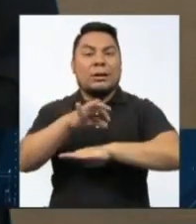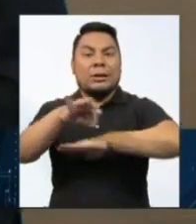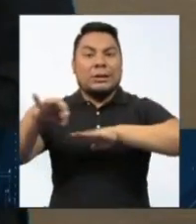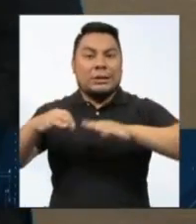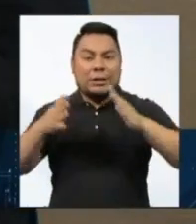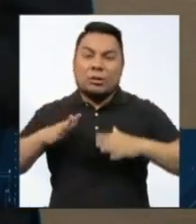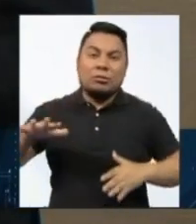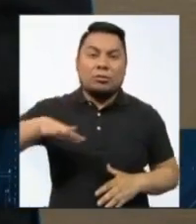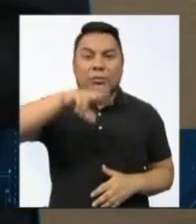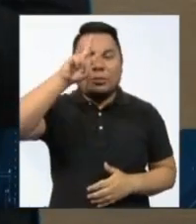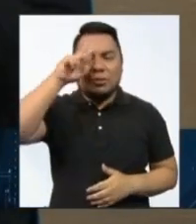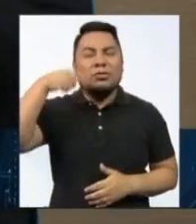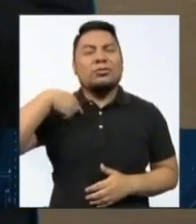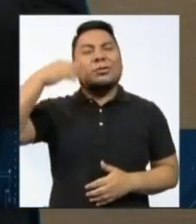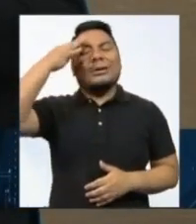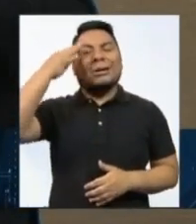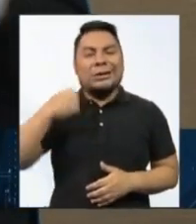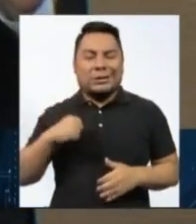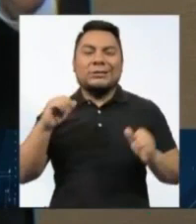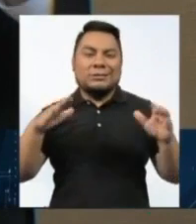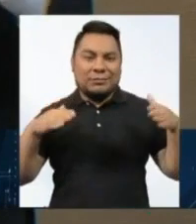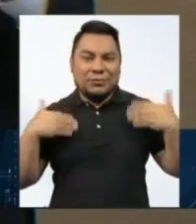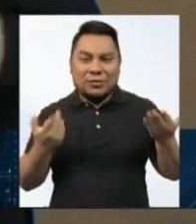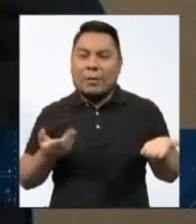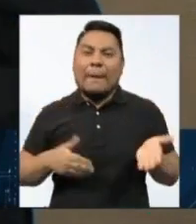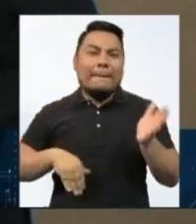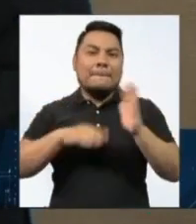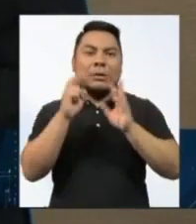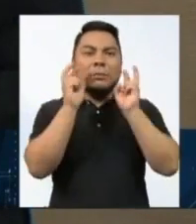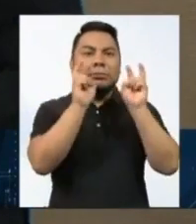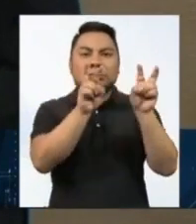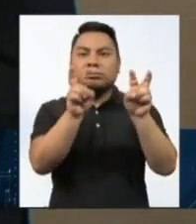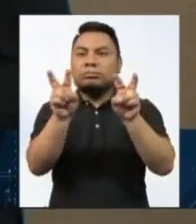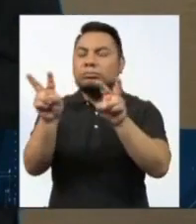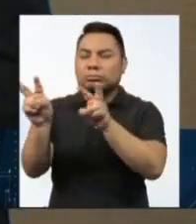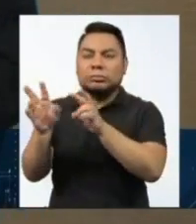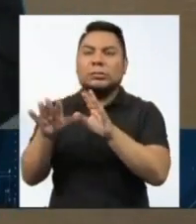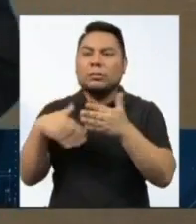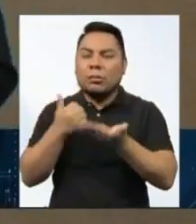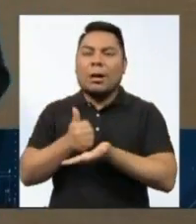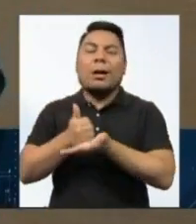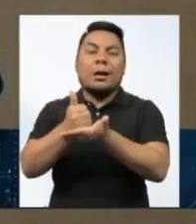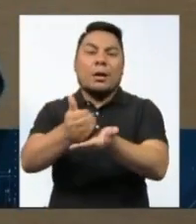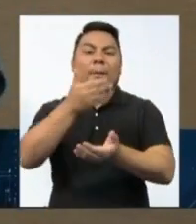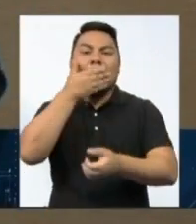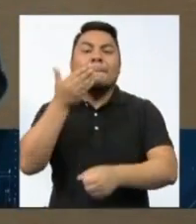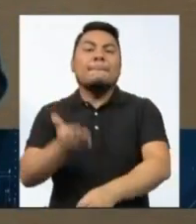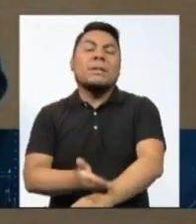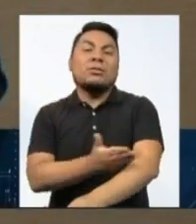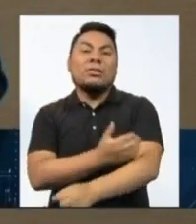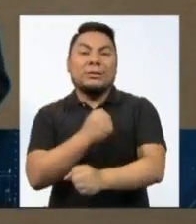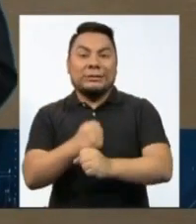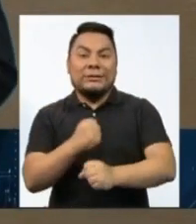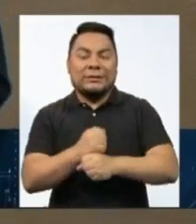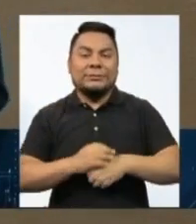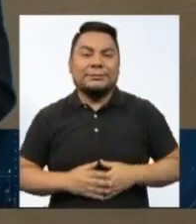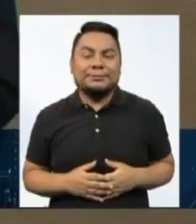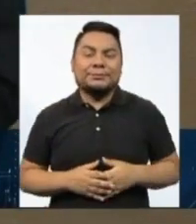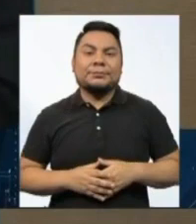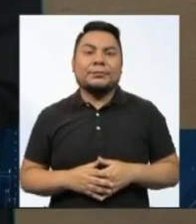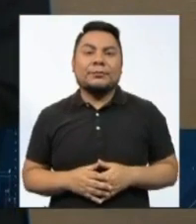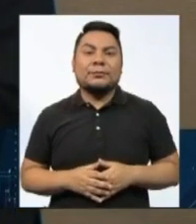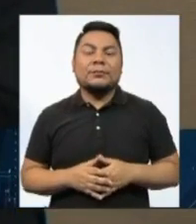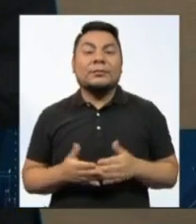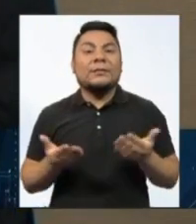estoy seguro que vamos a tener ojos en todas partes para ayudar a mejorar nuestra gestión. En